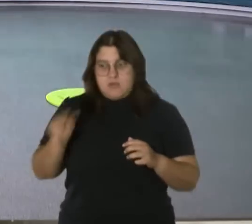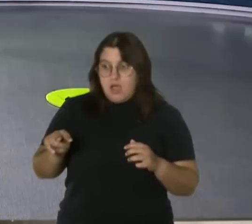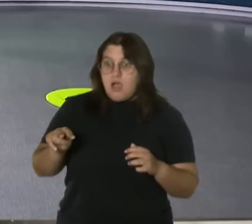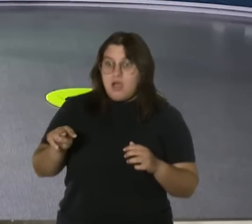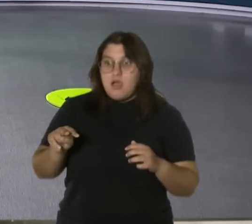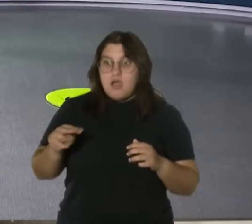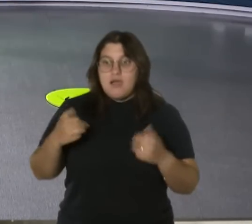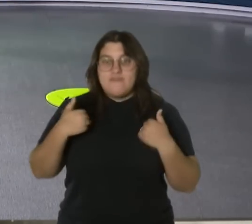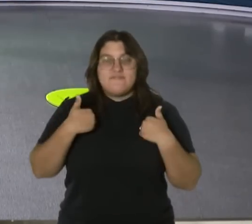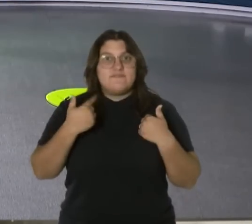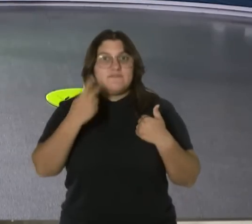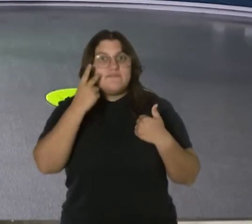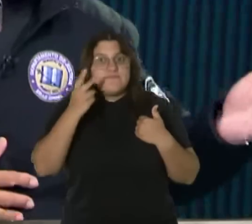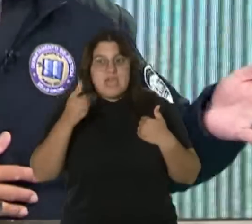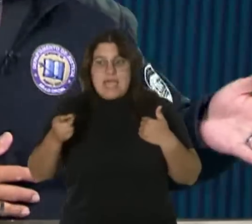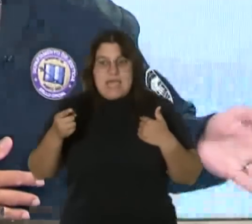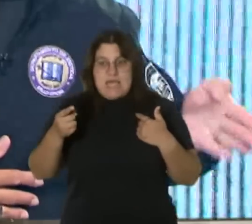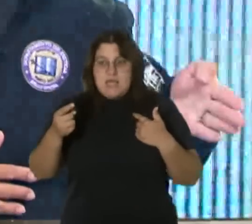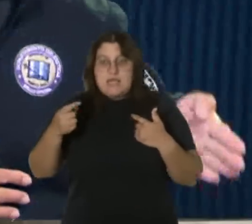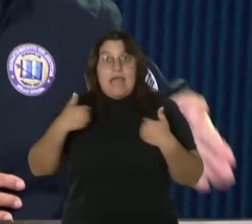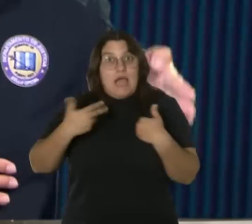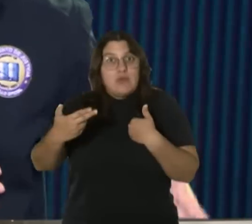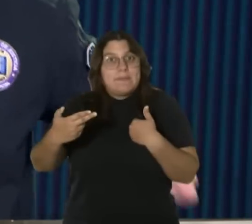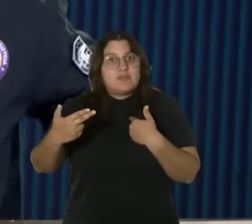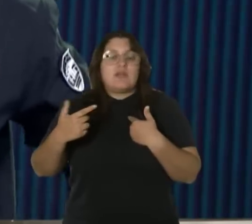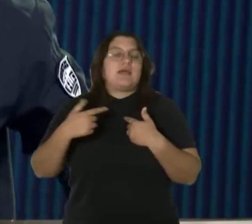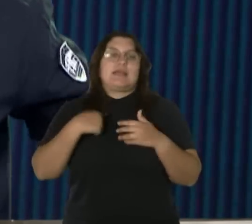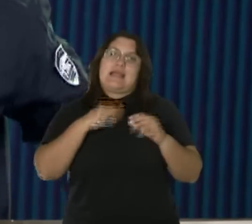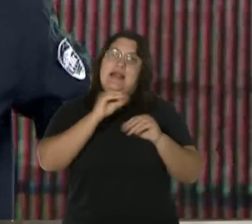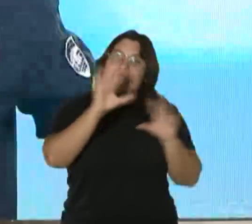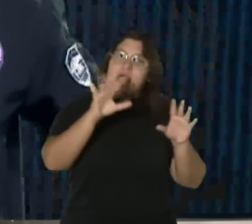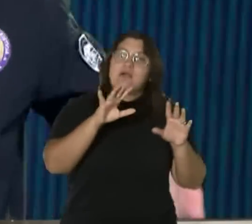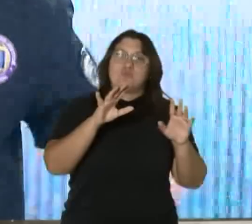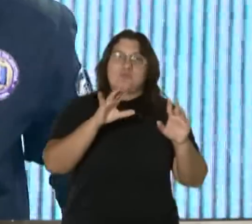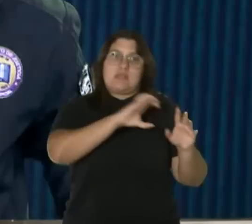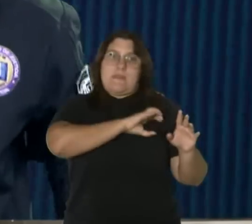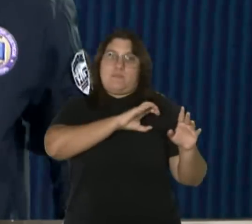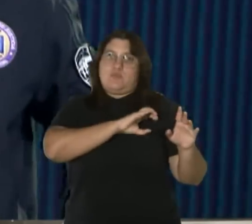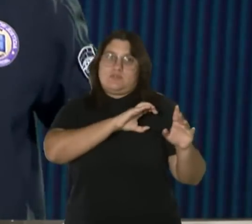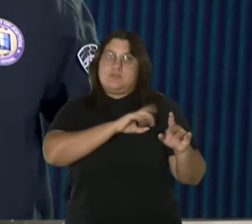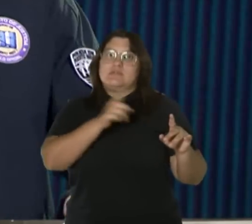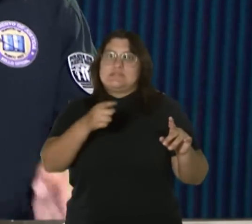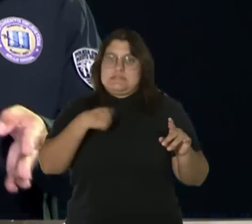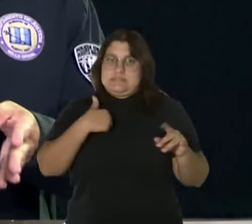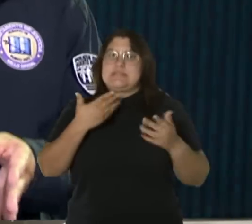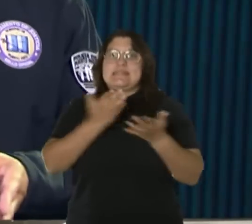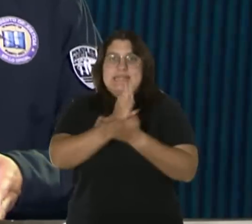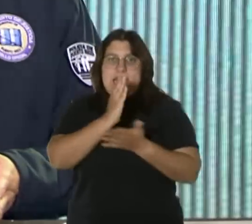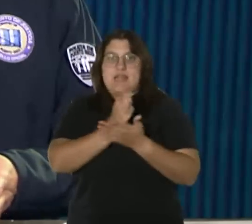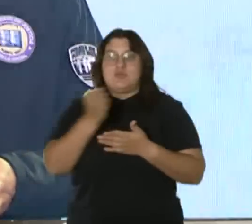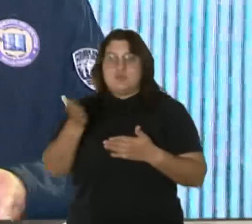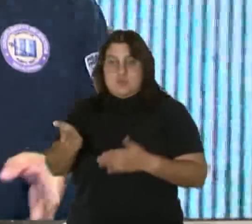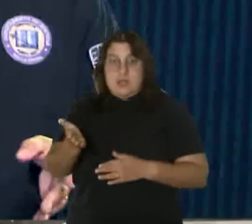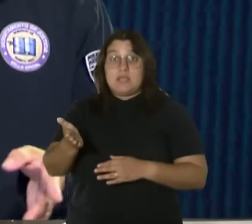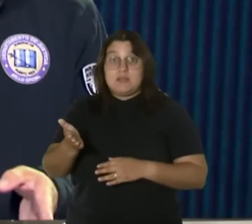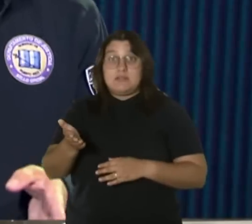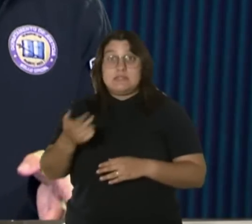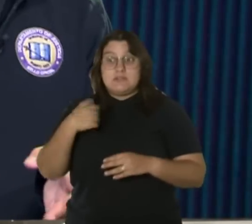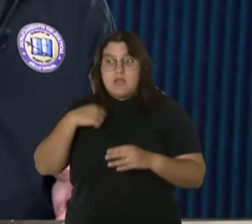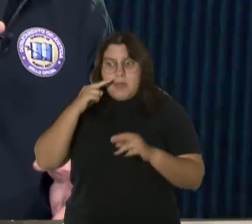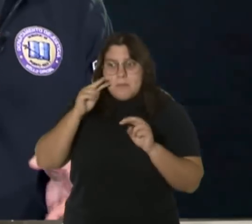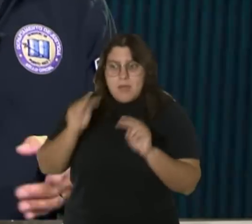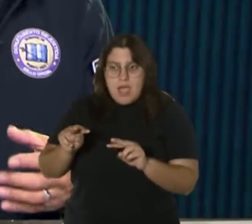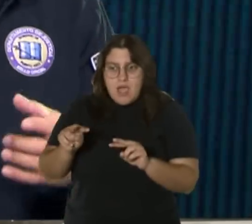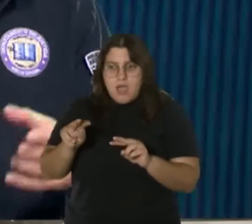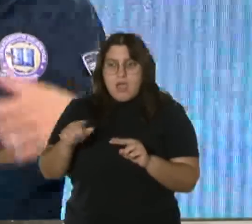y volvemos partiendo siempre de la premisa de que la gente está legítimamente tiene derecho a estar en ese lugar en durante una intervención y observa